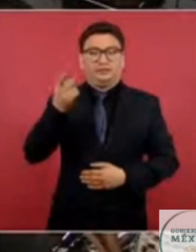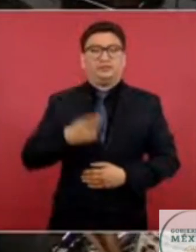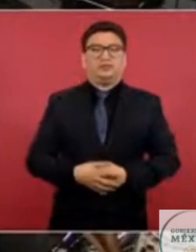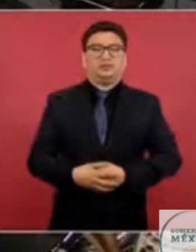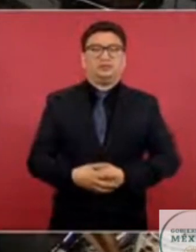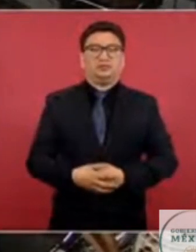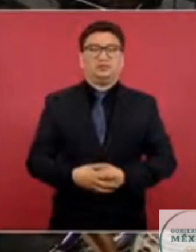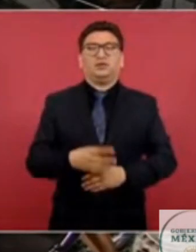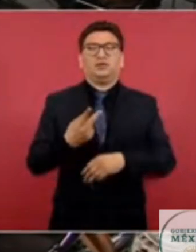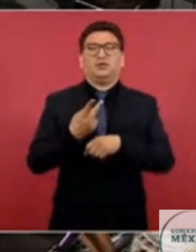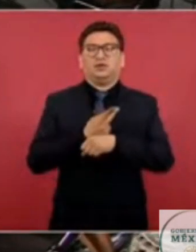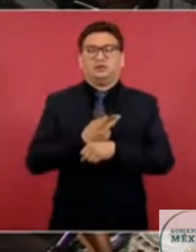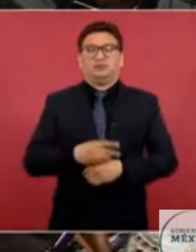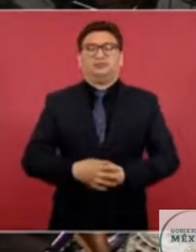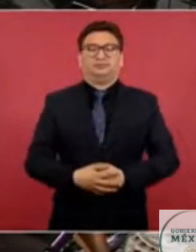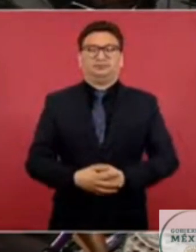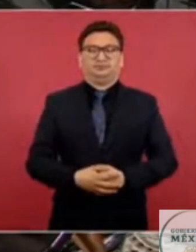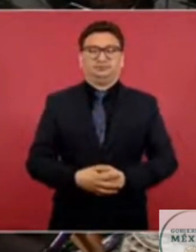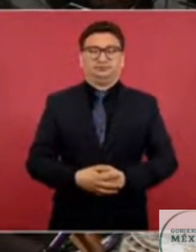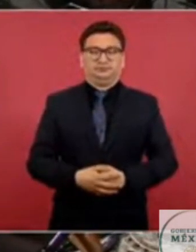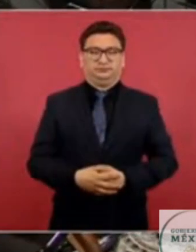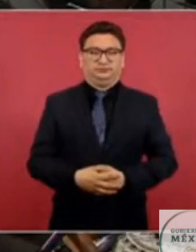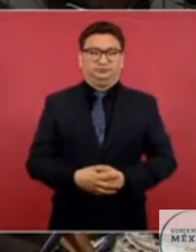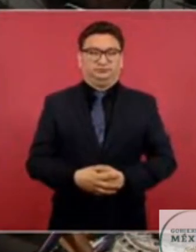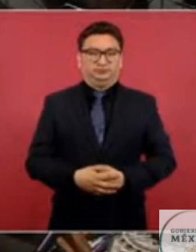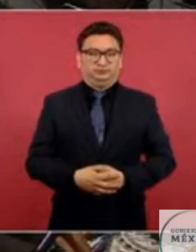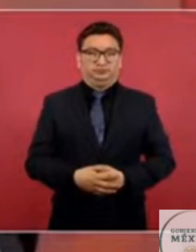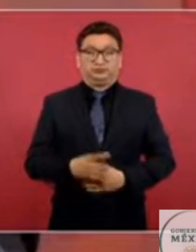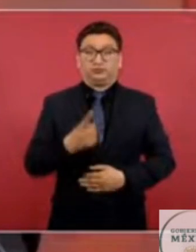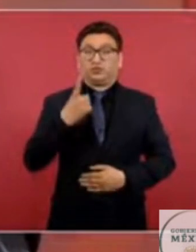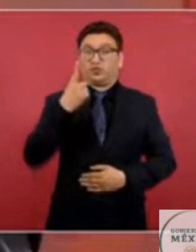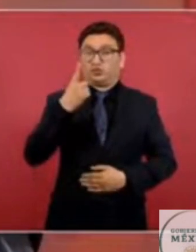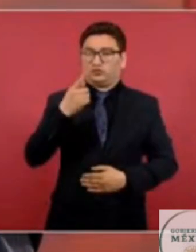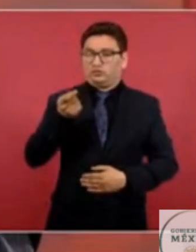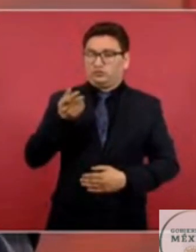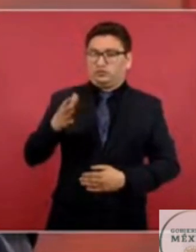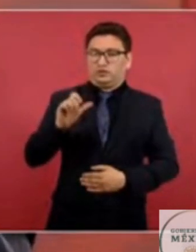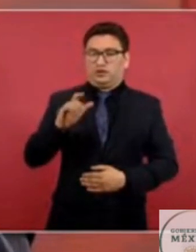de un, le llaman cabildero,